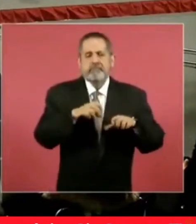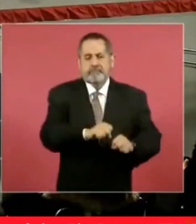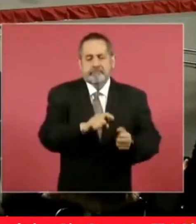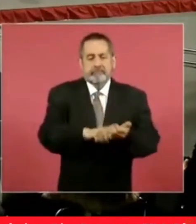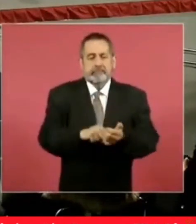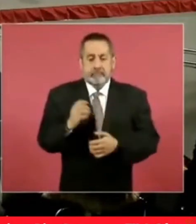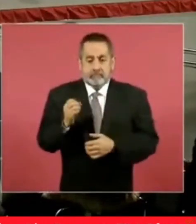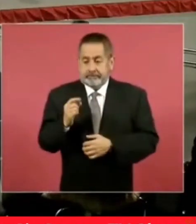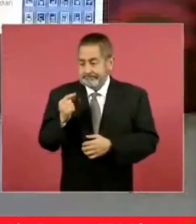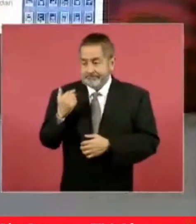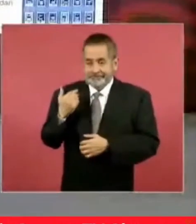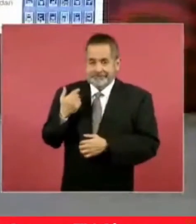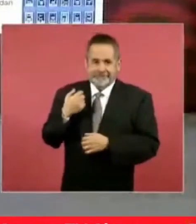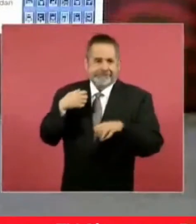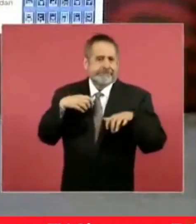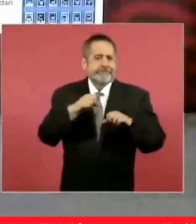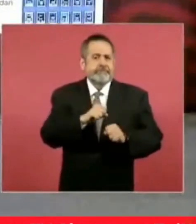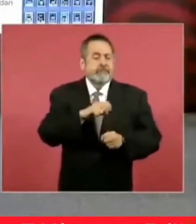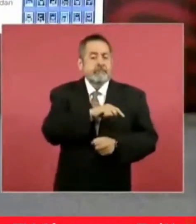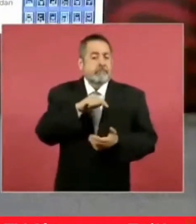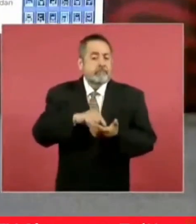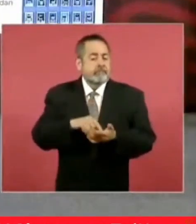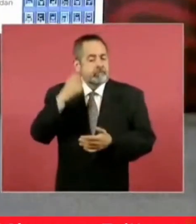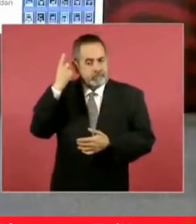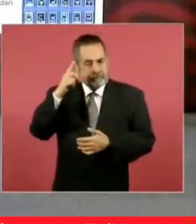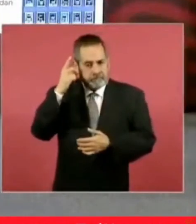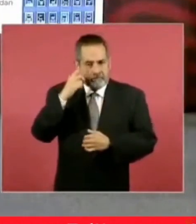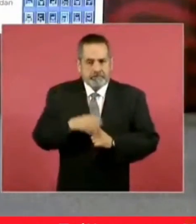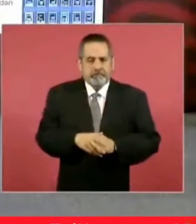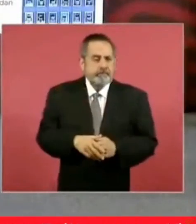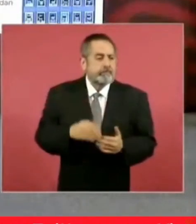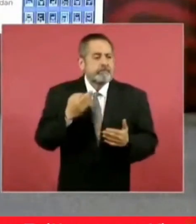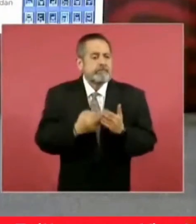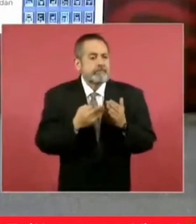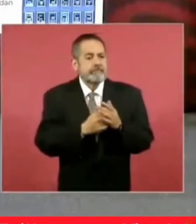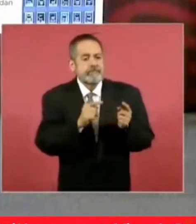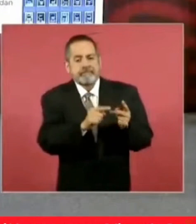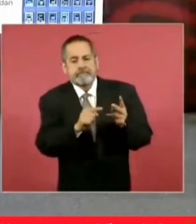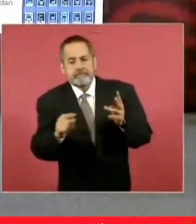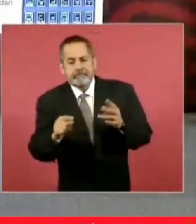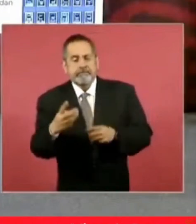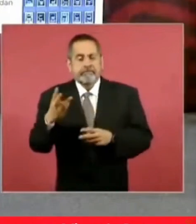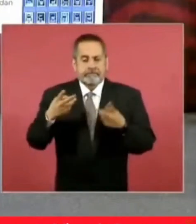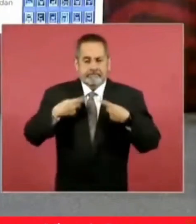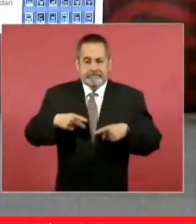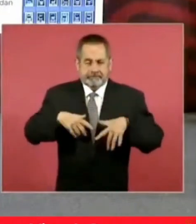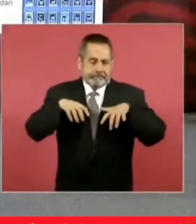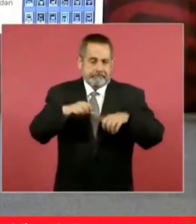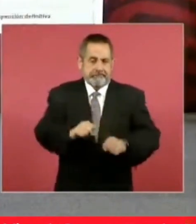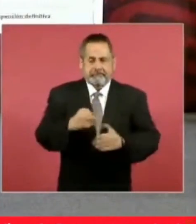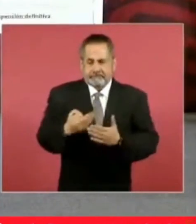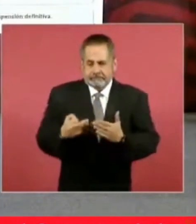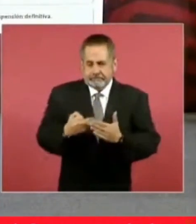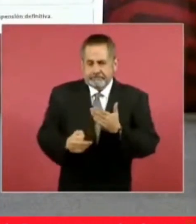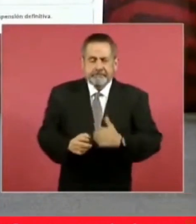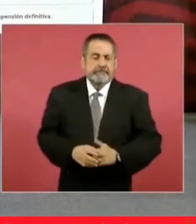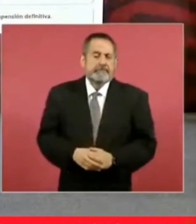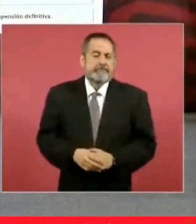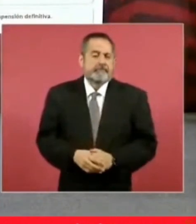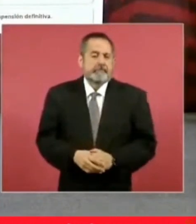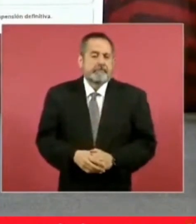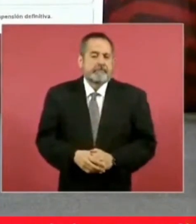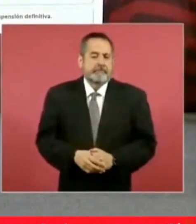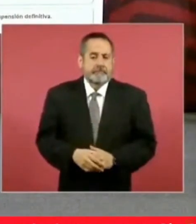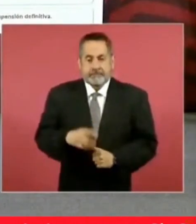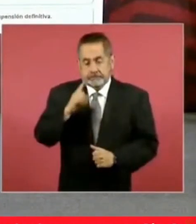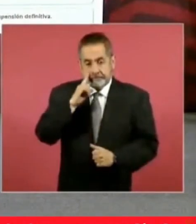octubre de este mismo año en Durango aún quedan por pendientes por reaprender a tres personas adelante en